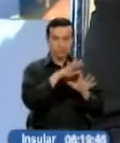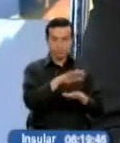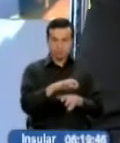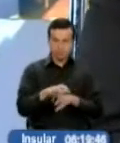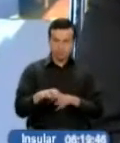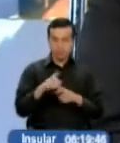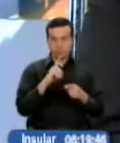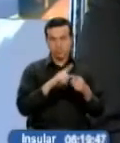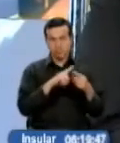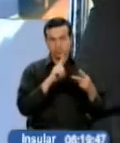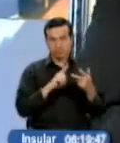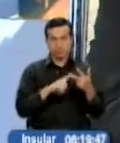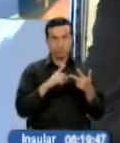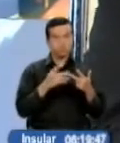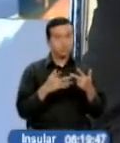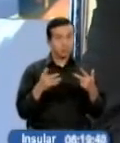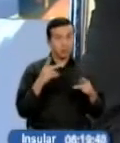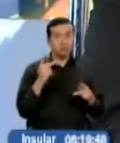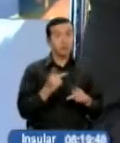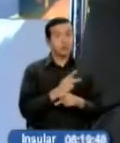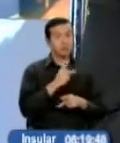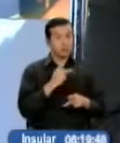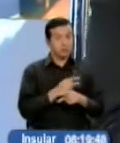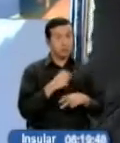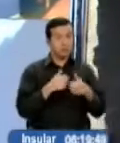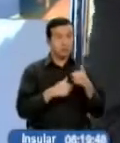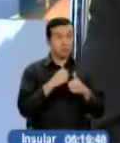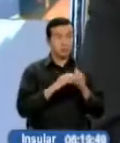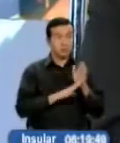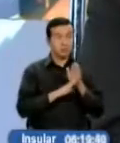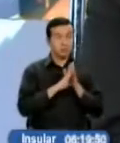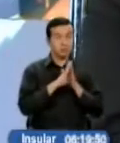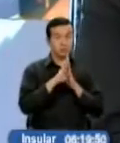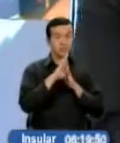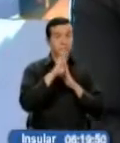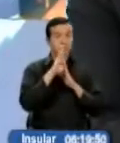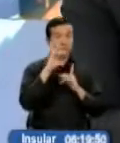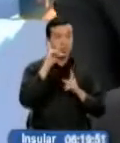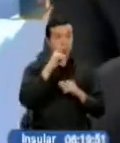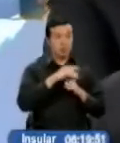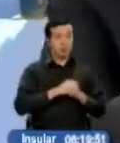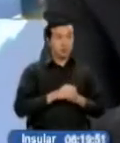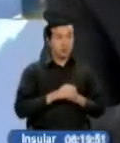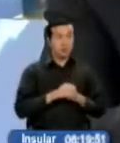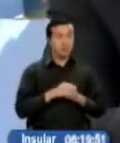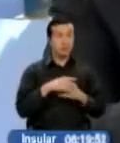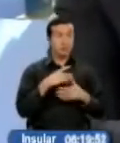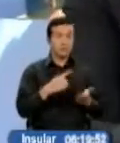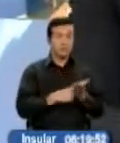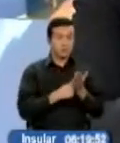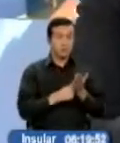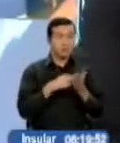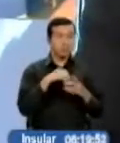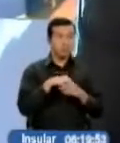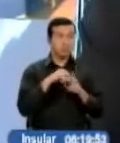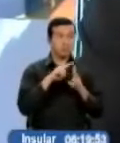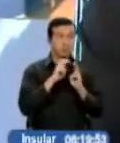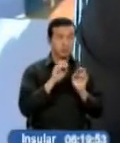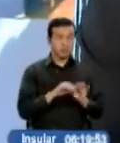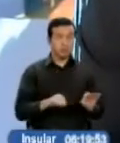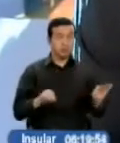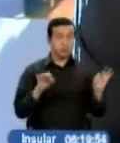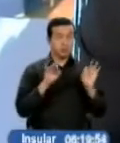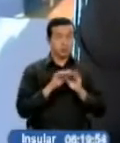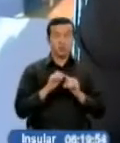agricultura, porque esto nos está afectando el crecimiento endógeno. O sea, pone en el debate un tema que es muy